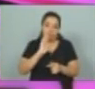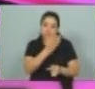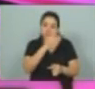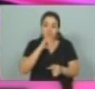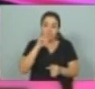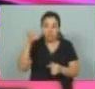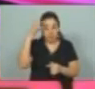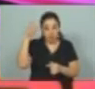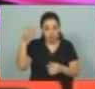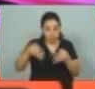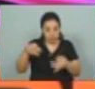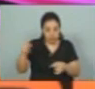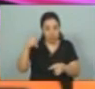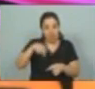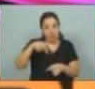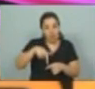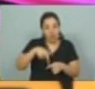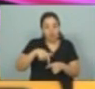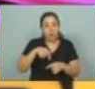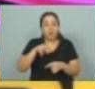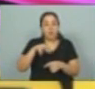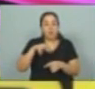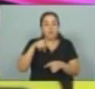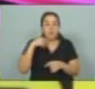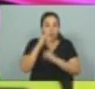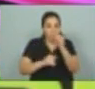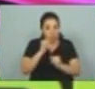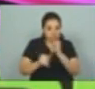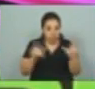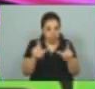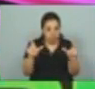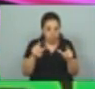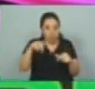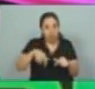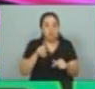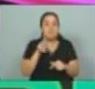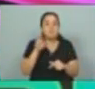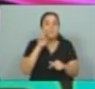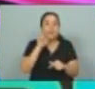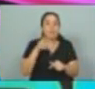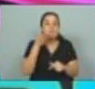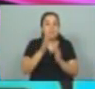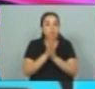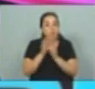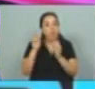tantos. Y ante la renovada exposición pública del delicado asunto, el conductor reclama preservar a las hijas del matrimonio.